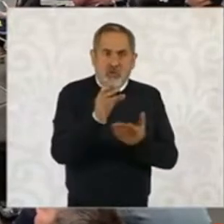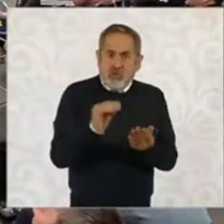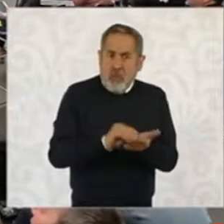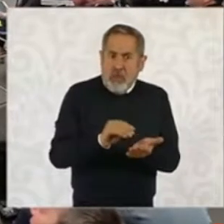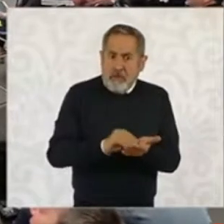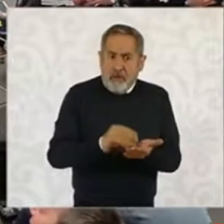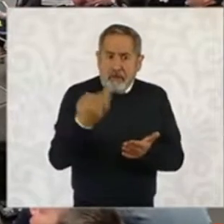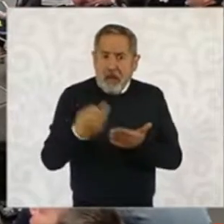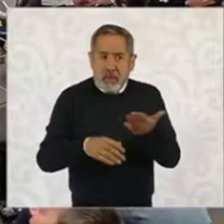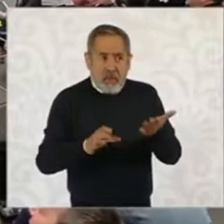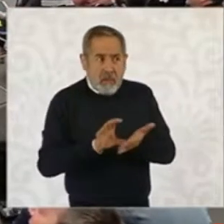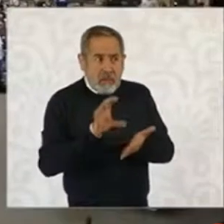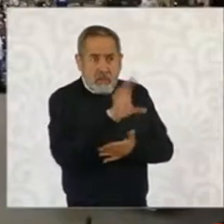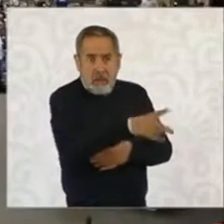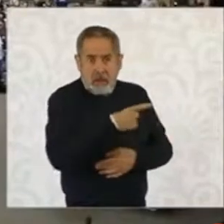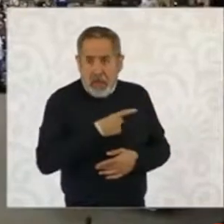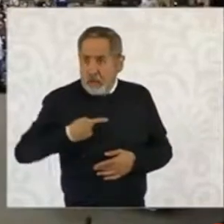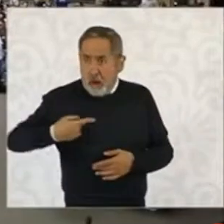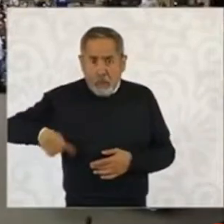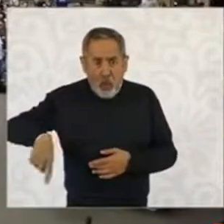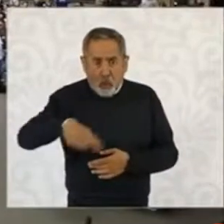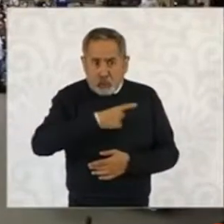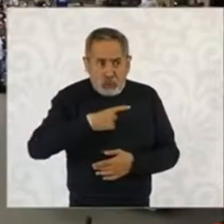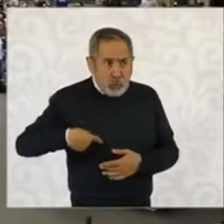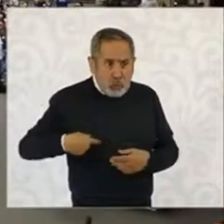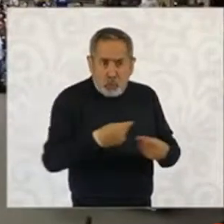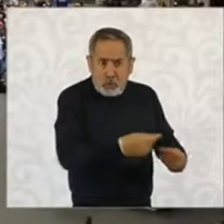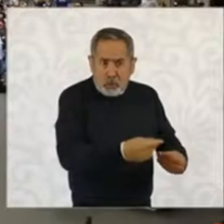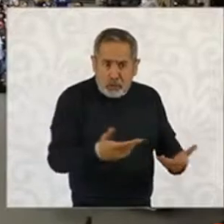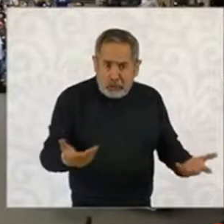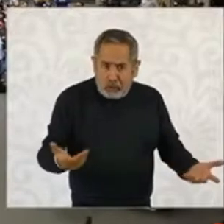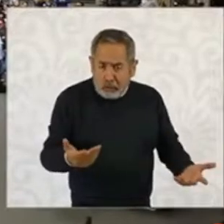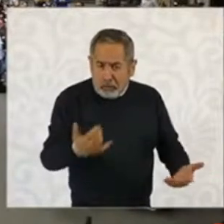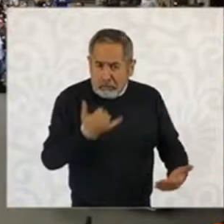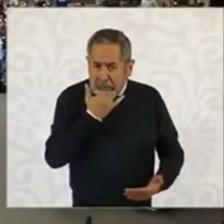¿Perdón? ¿Las denuncias todavía?